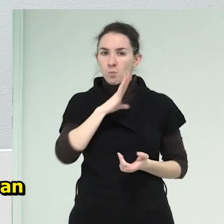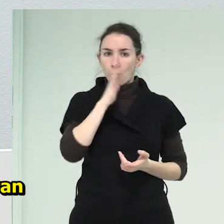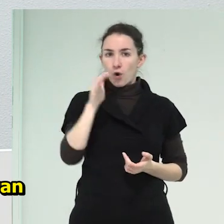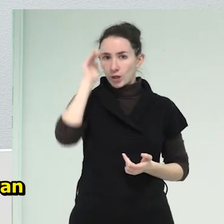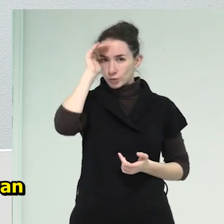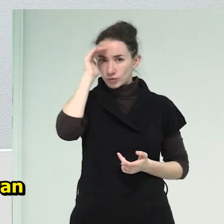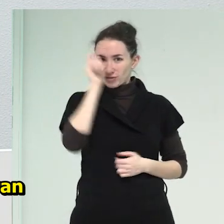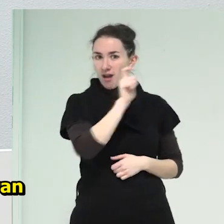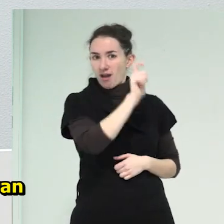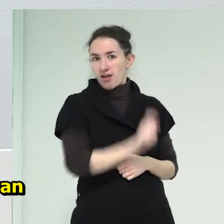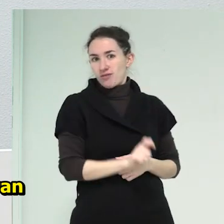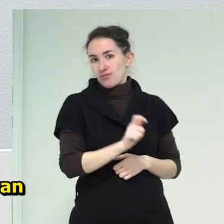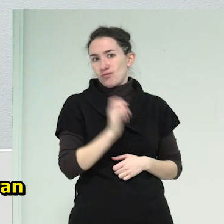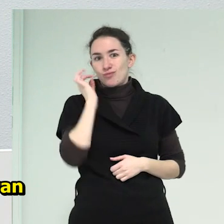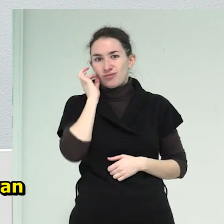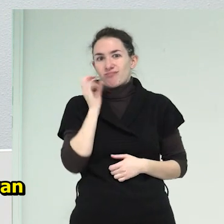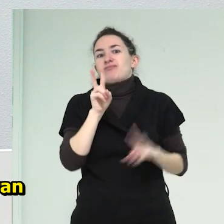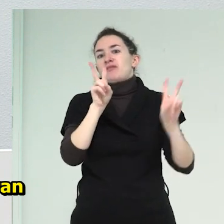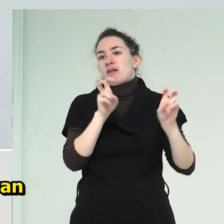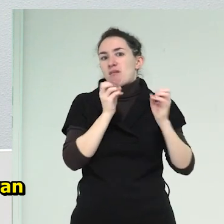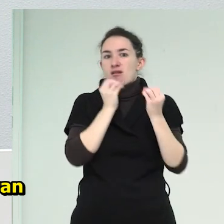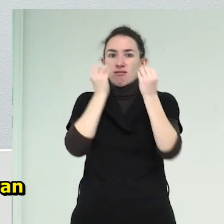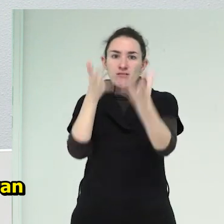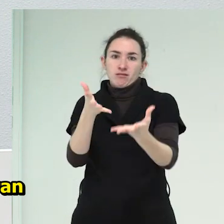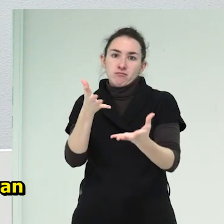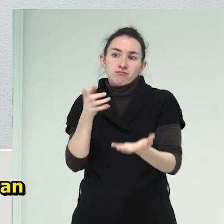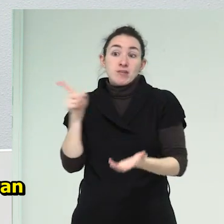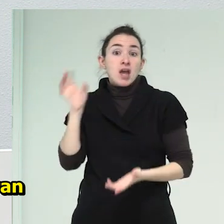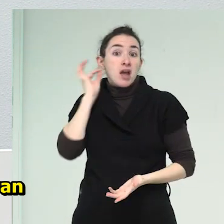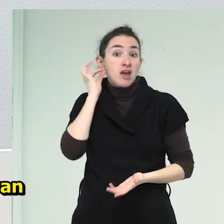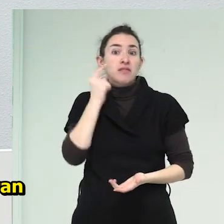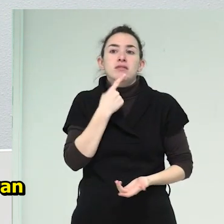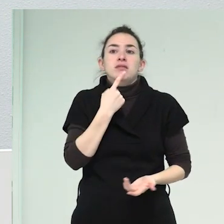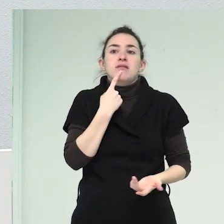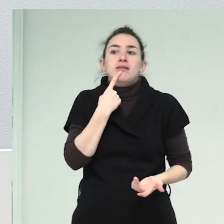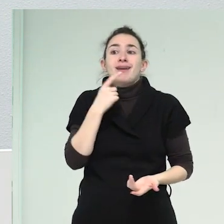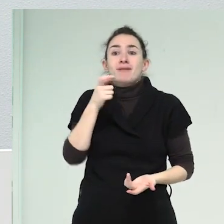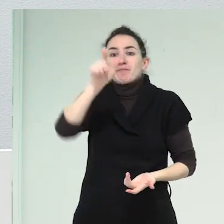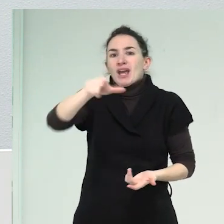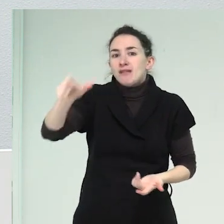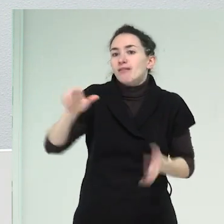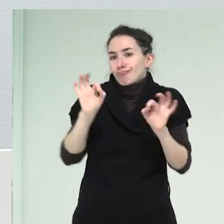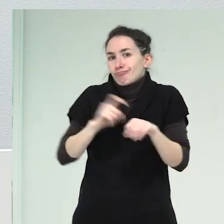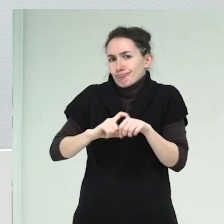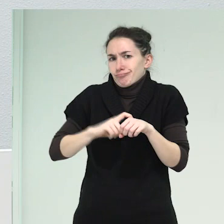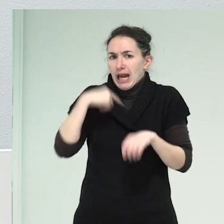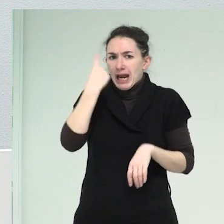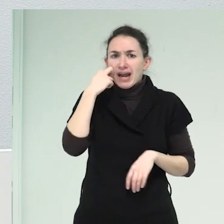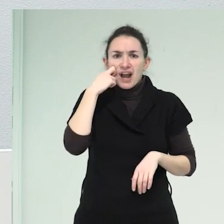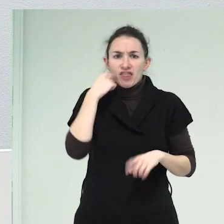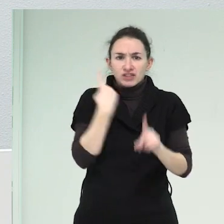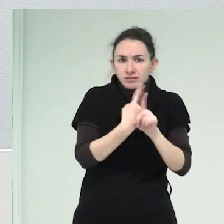escuchado de que se considera, la considera un país o la gente racista,